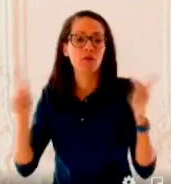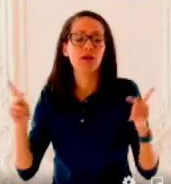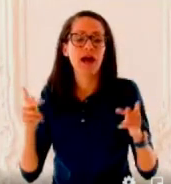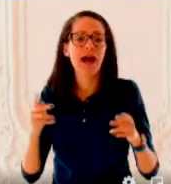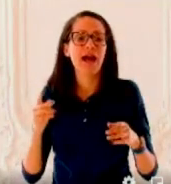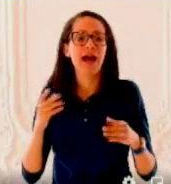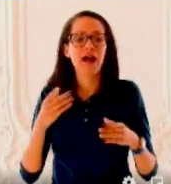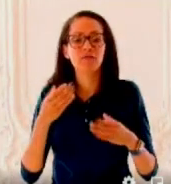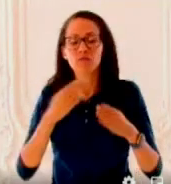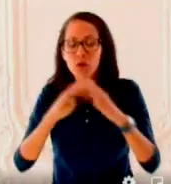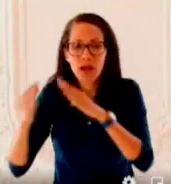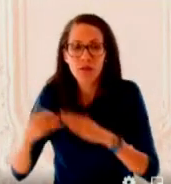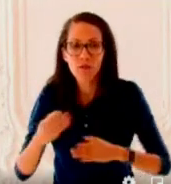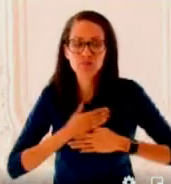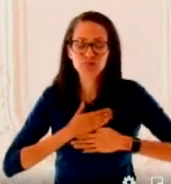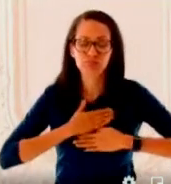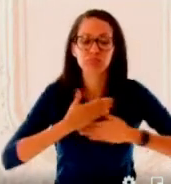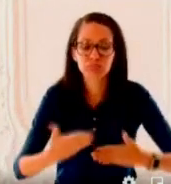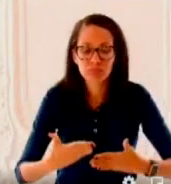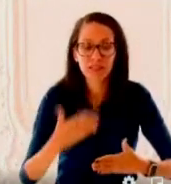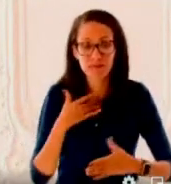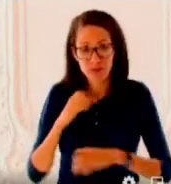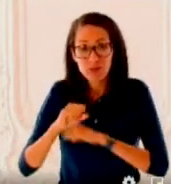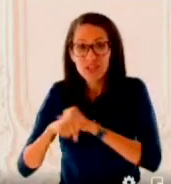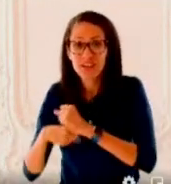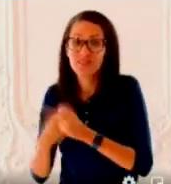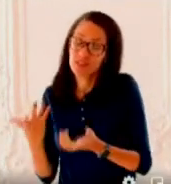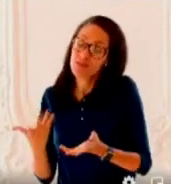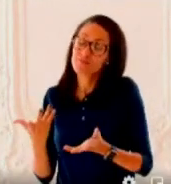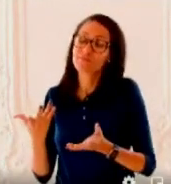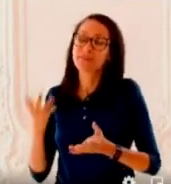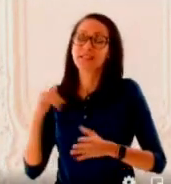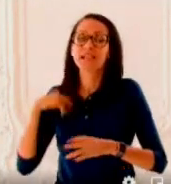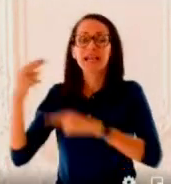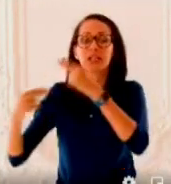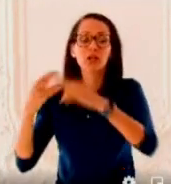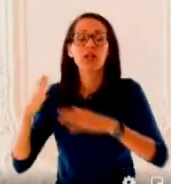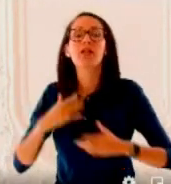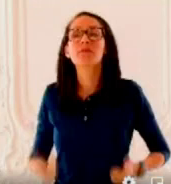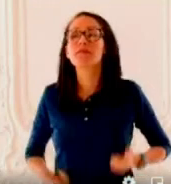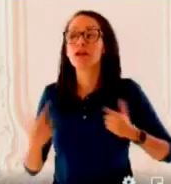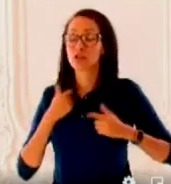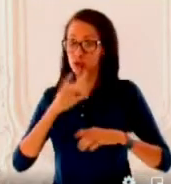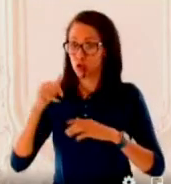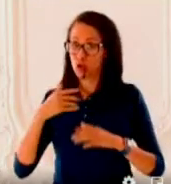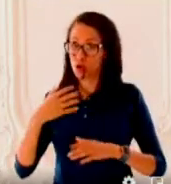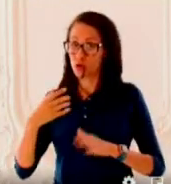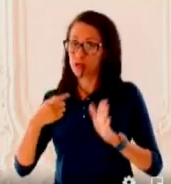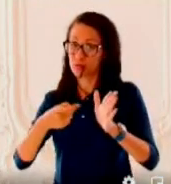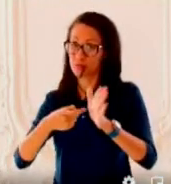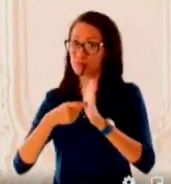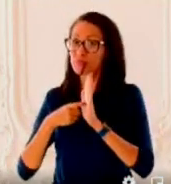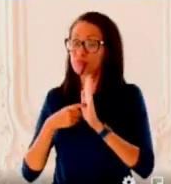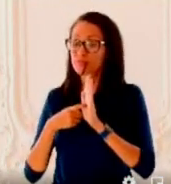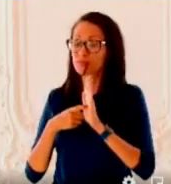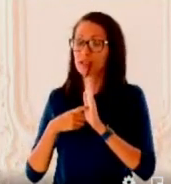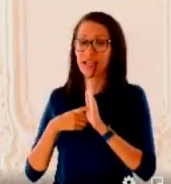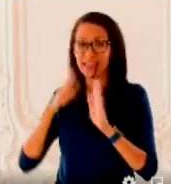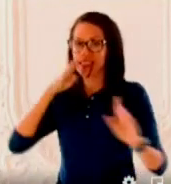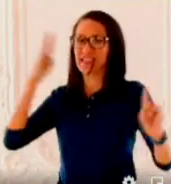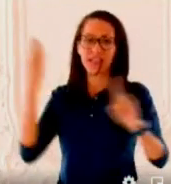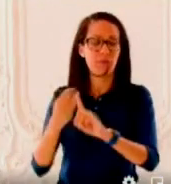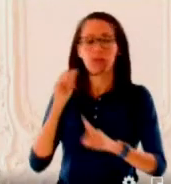conlleva un sacrificio. Esa ha sido la historia de mi vida. Por eso se los reclamo a todos y todas, directamente, sin reparo